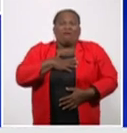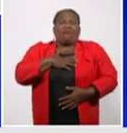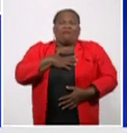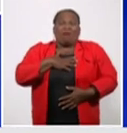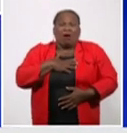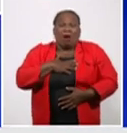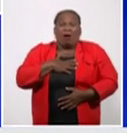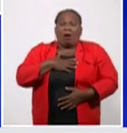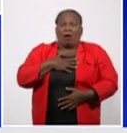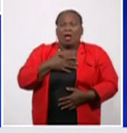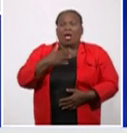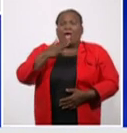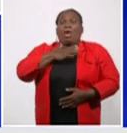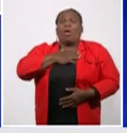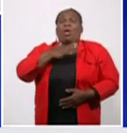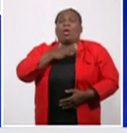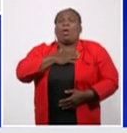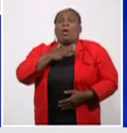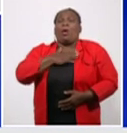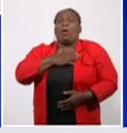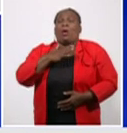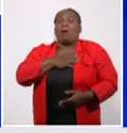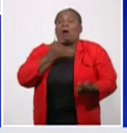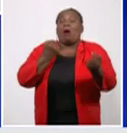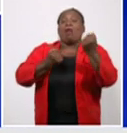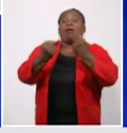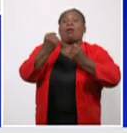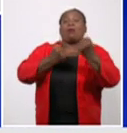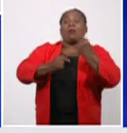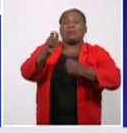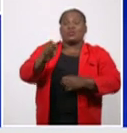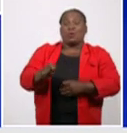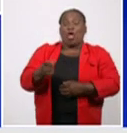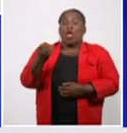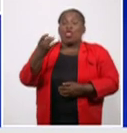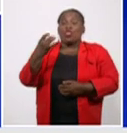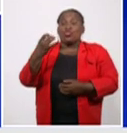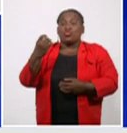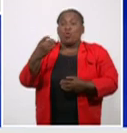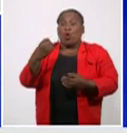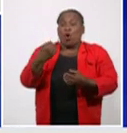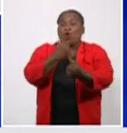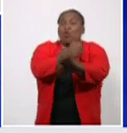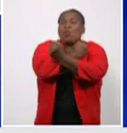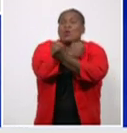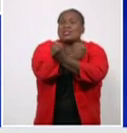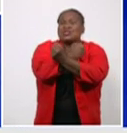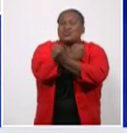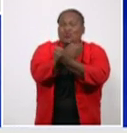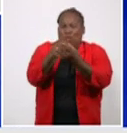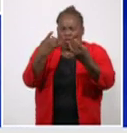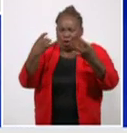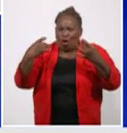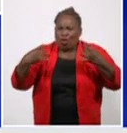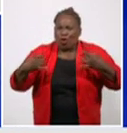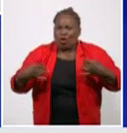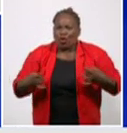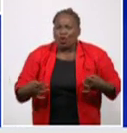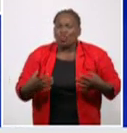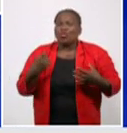la tos en algunas ocasiones, el dolor en las articulaciones, el dolor en el